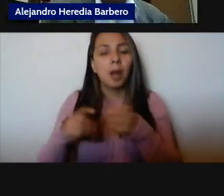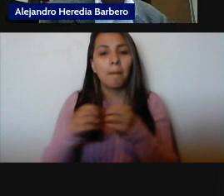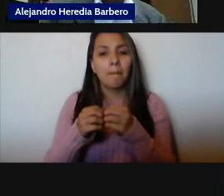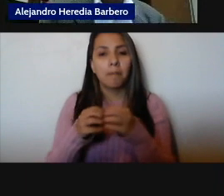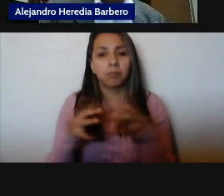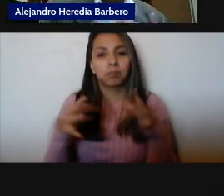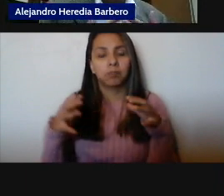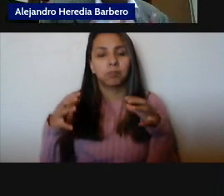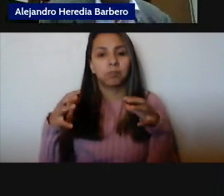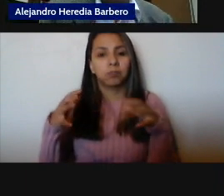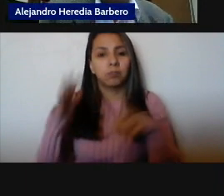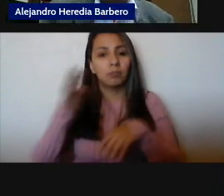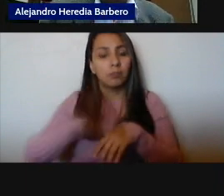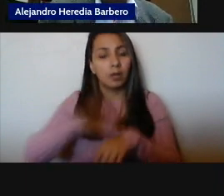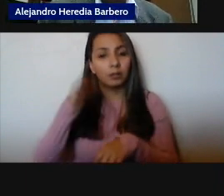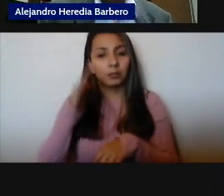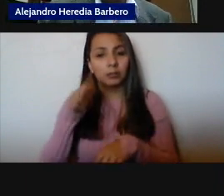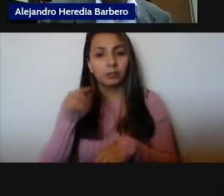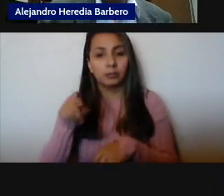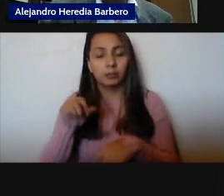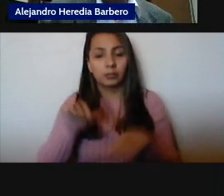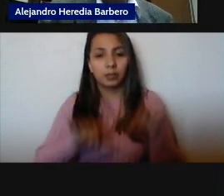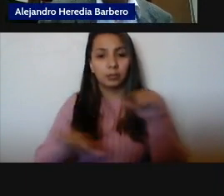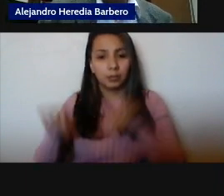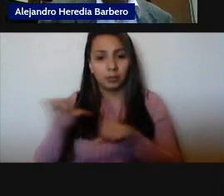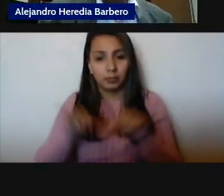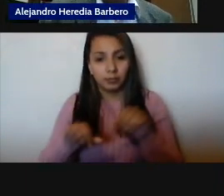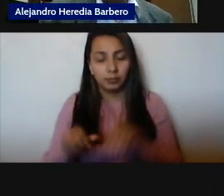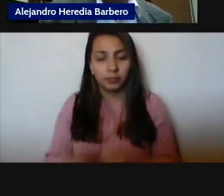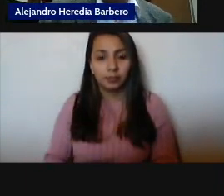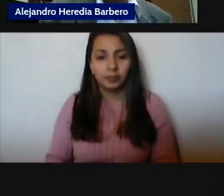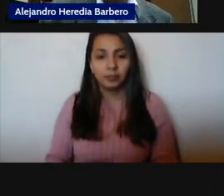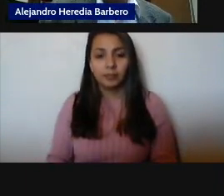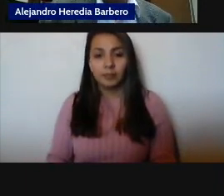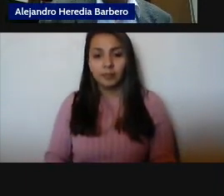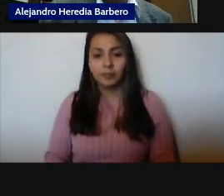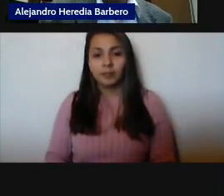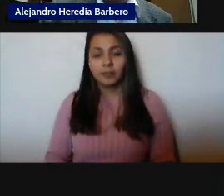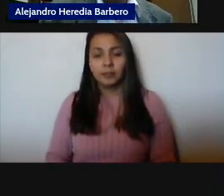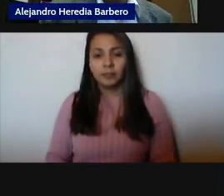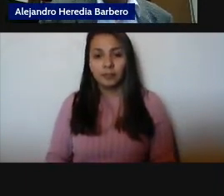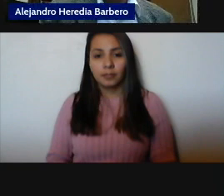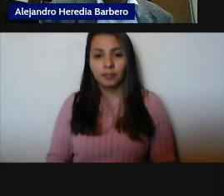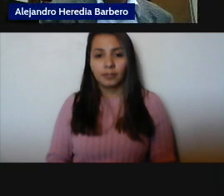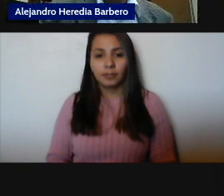aumento en la complejidad de mis compuestos orgánicos.